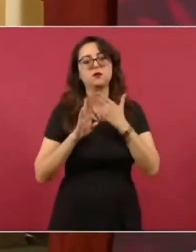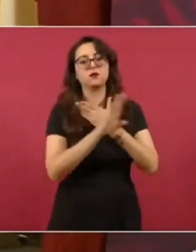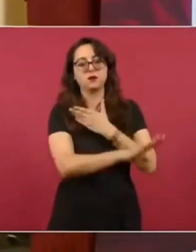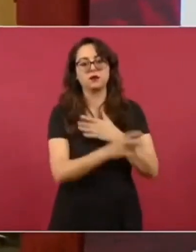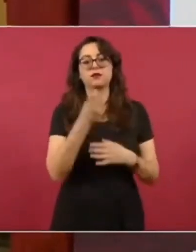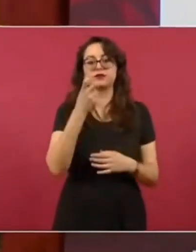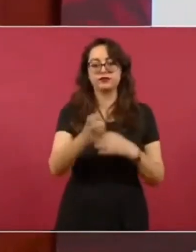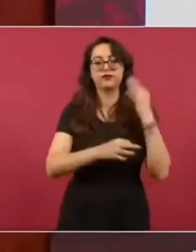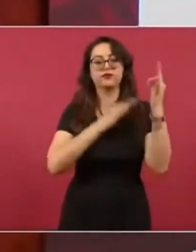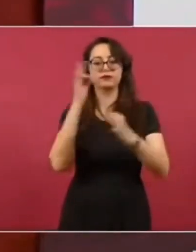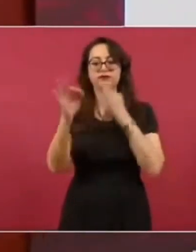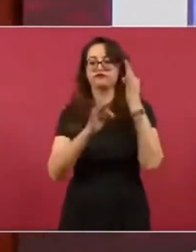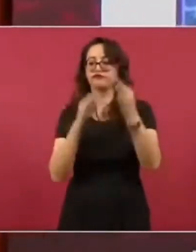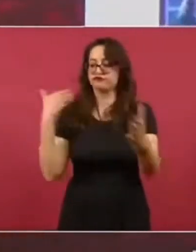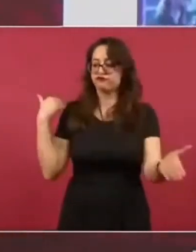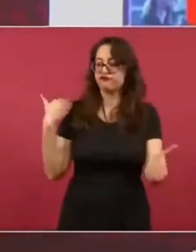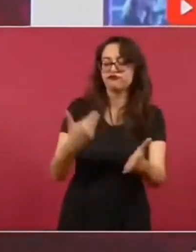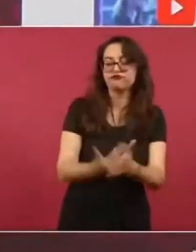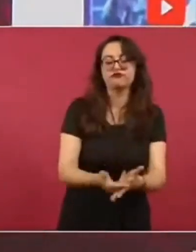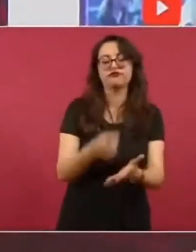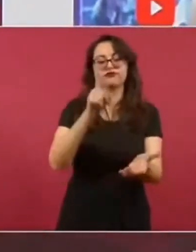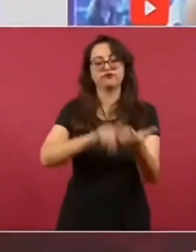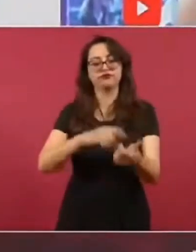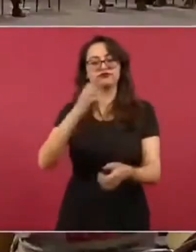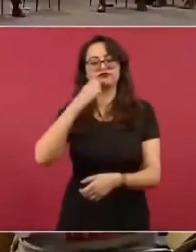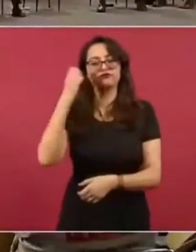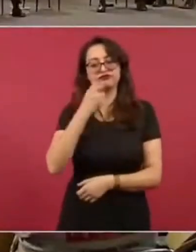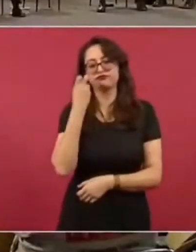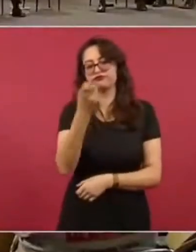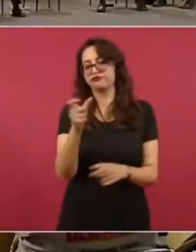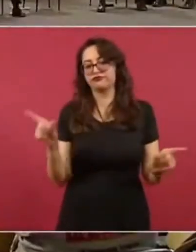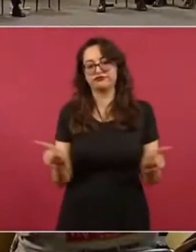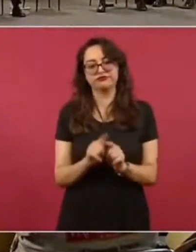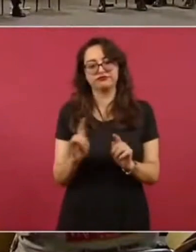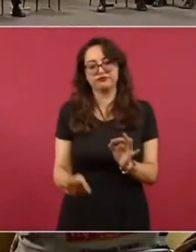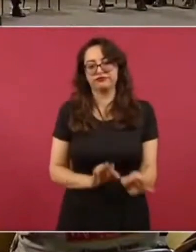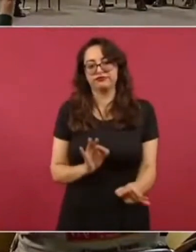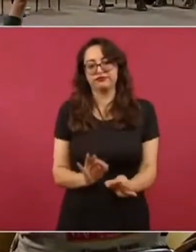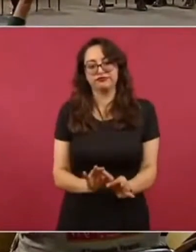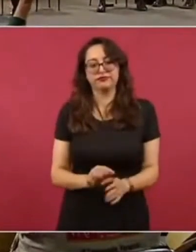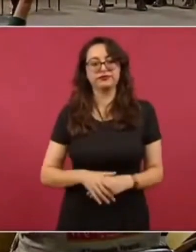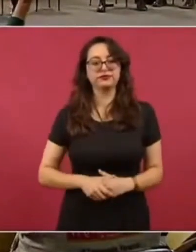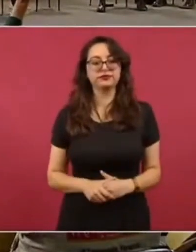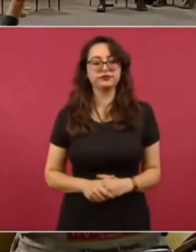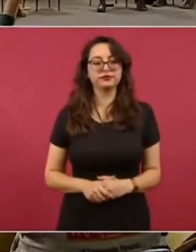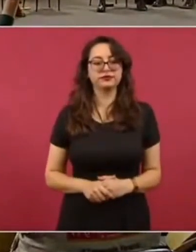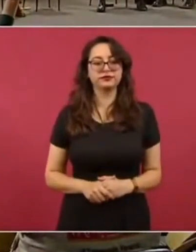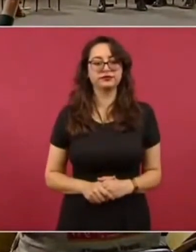la campaña, si te drogas, te dañas, señor presidente.